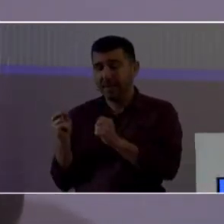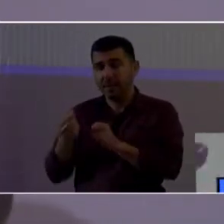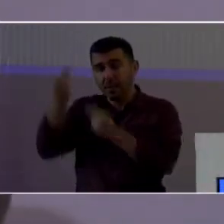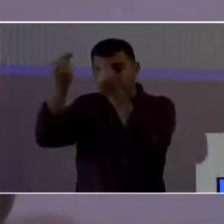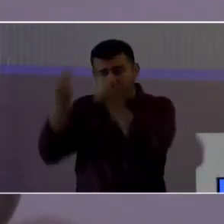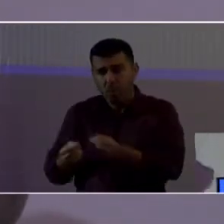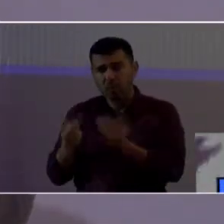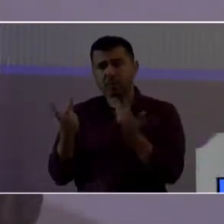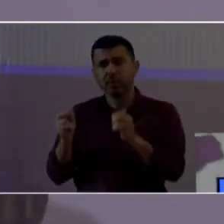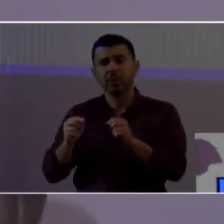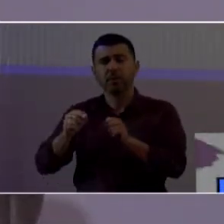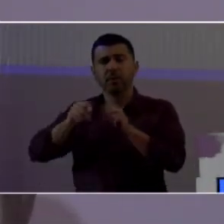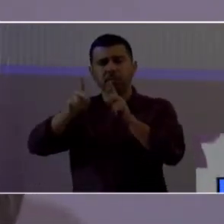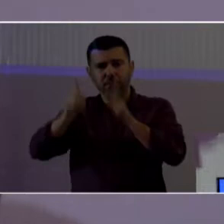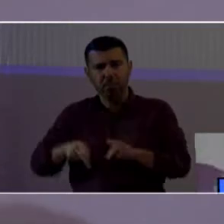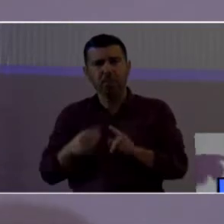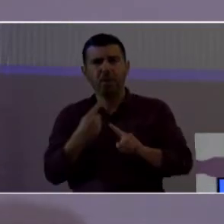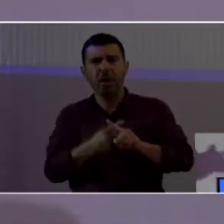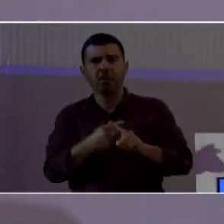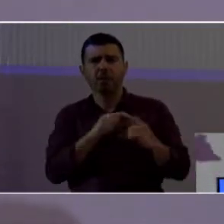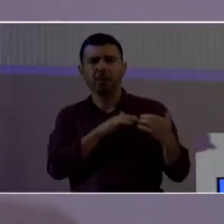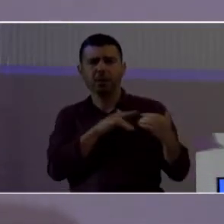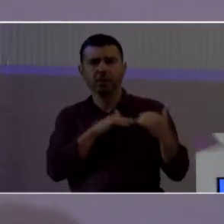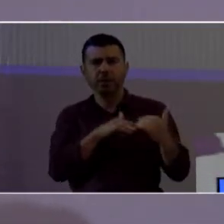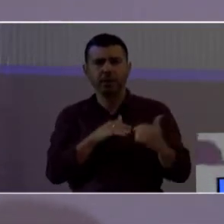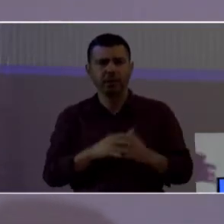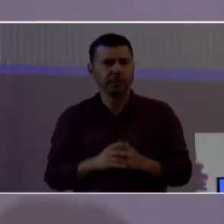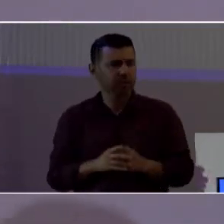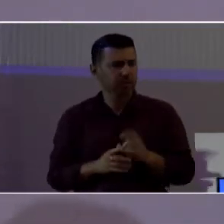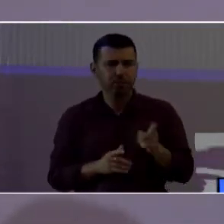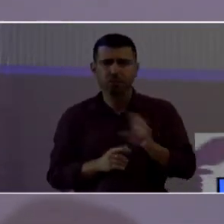la organización trabajando, ninguno nos ha fallado.